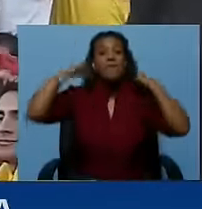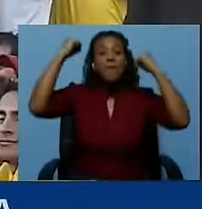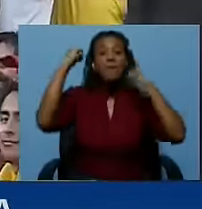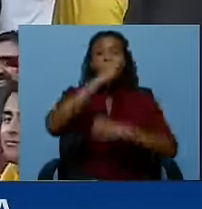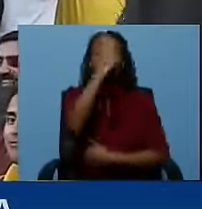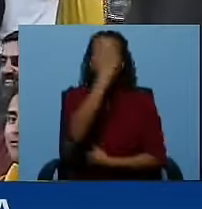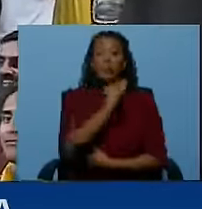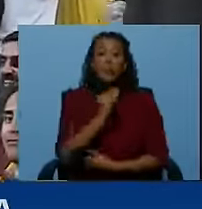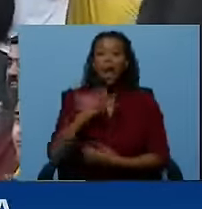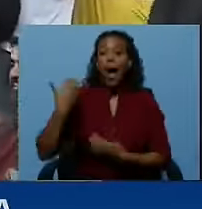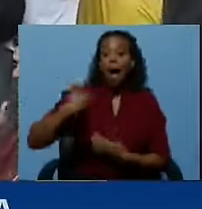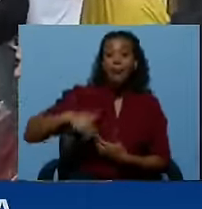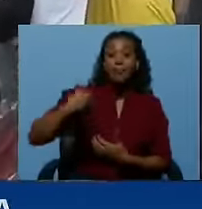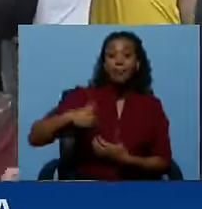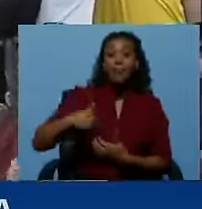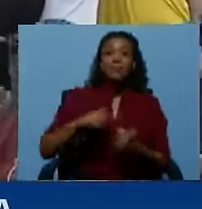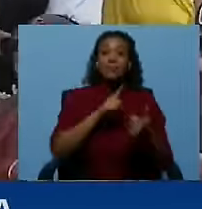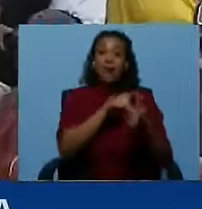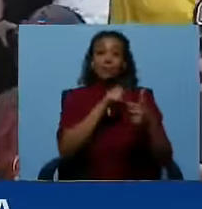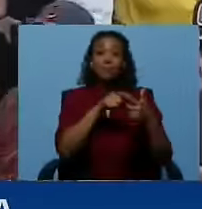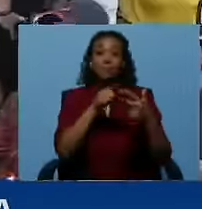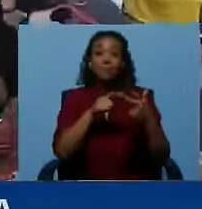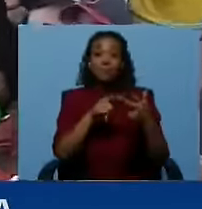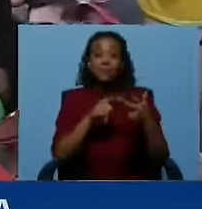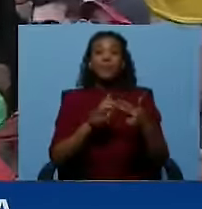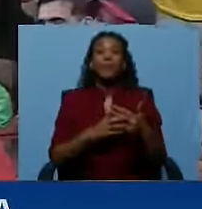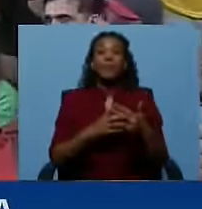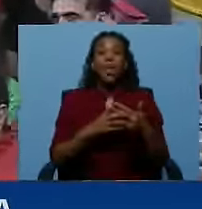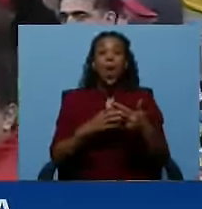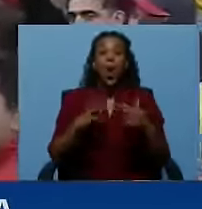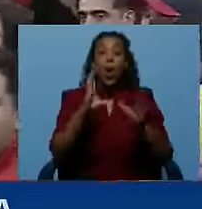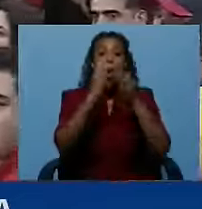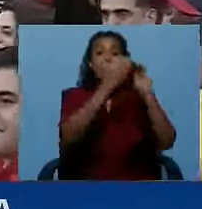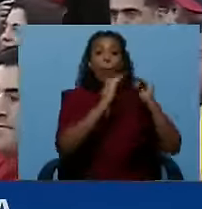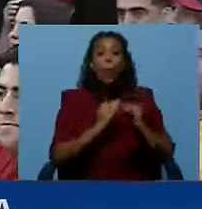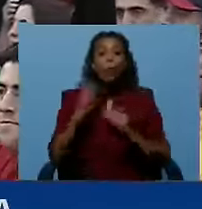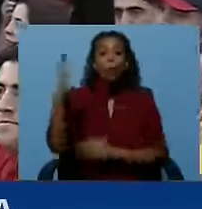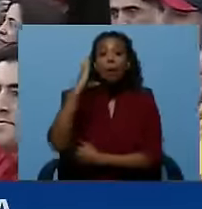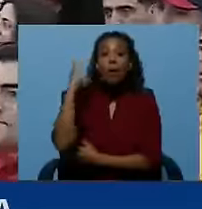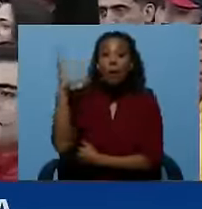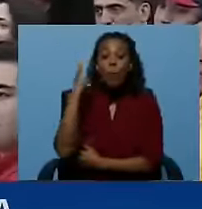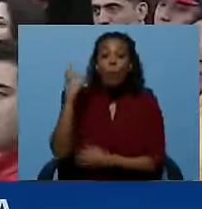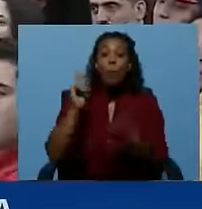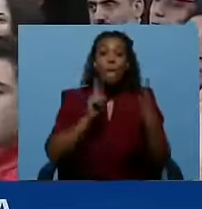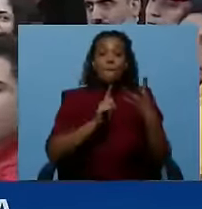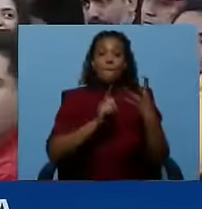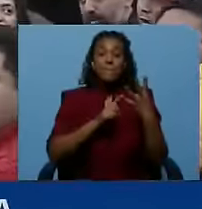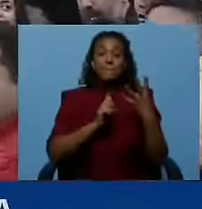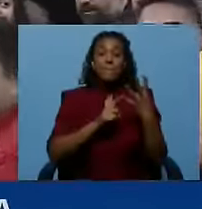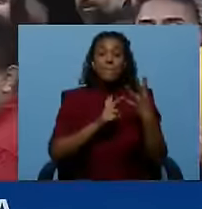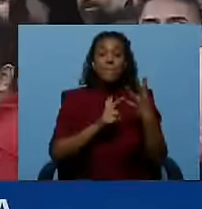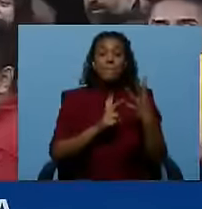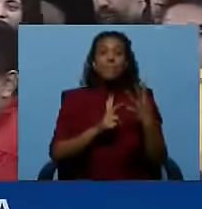la juventud argentina, los comunes de Colombia,